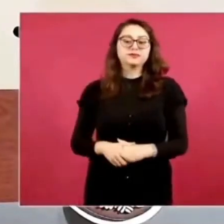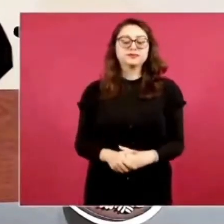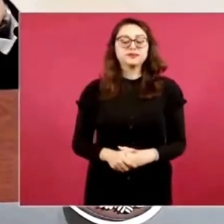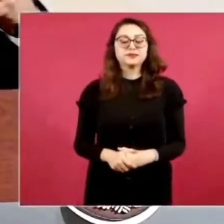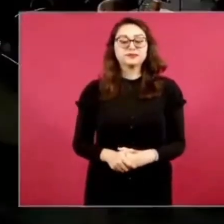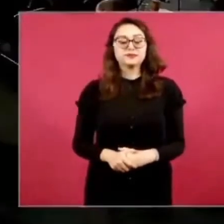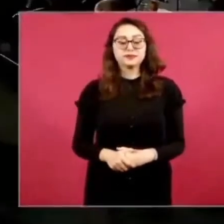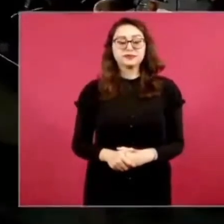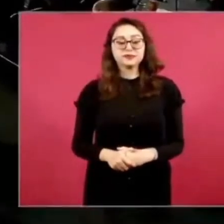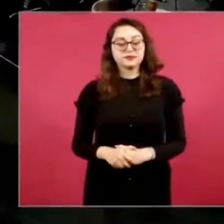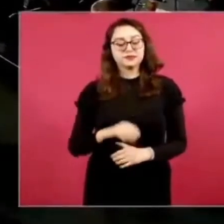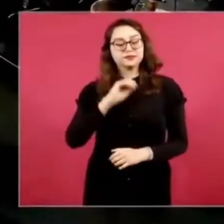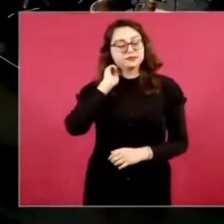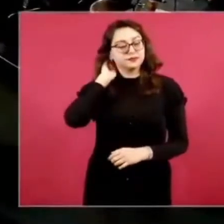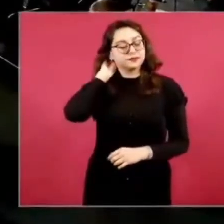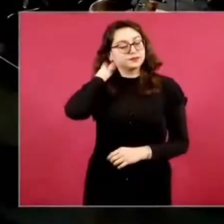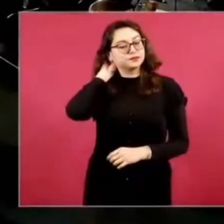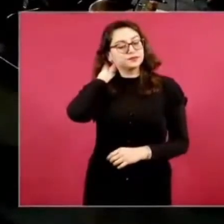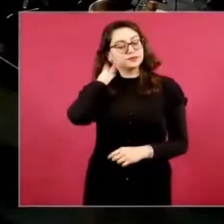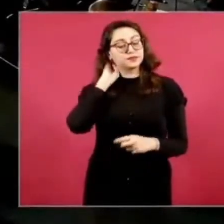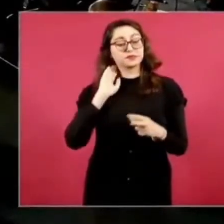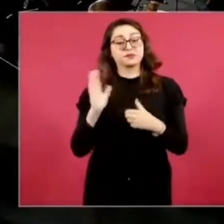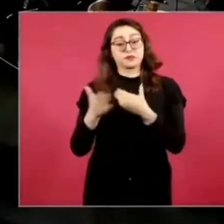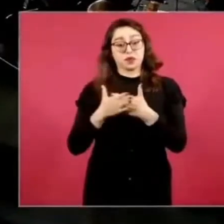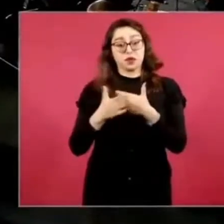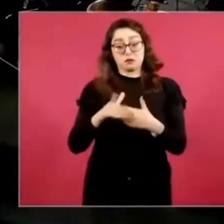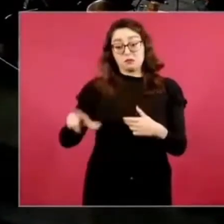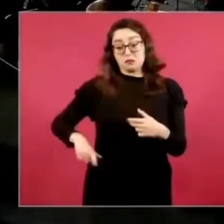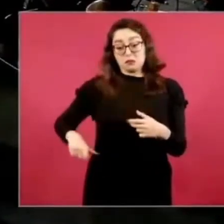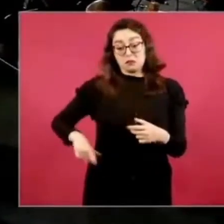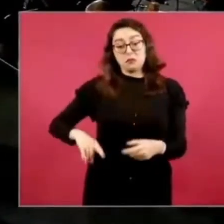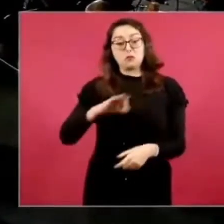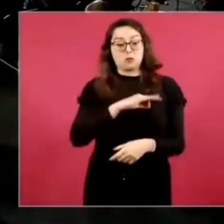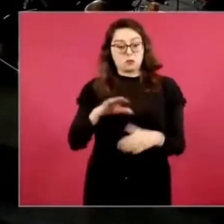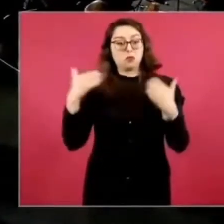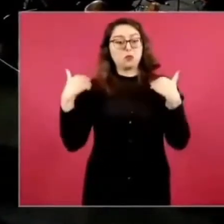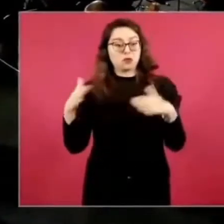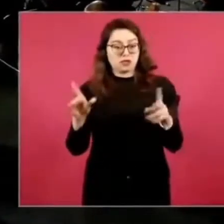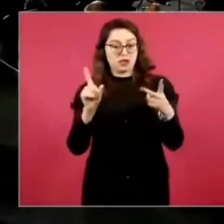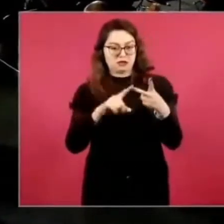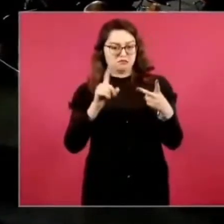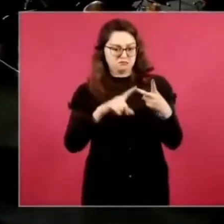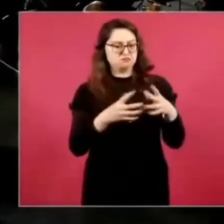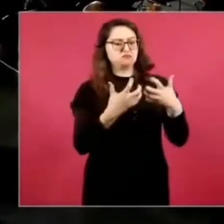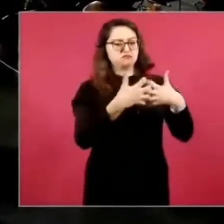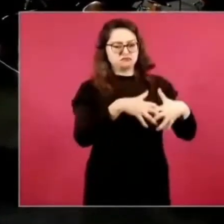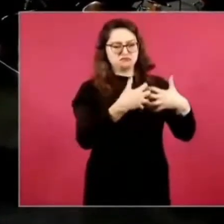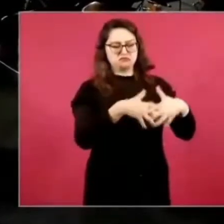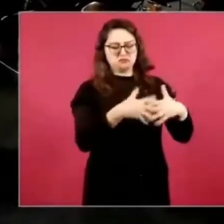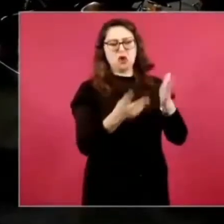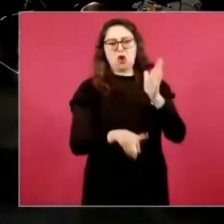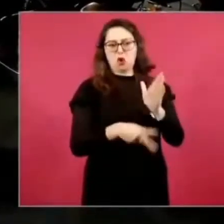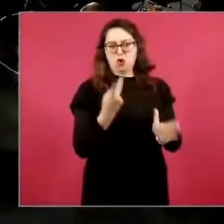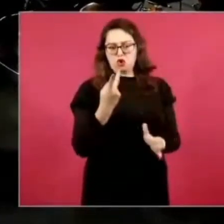Pero esa es la otra opción, hacer una más.